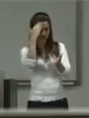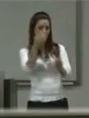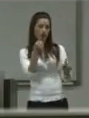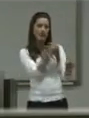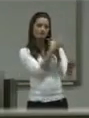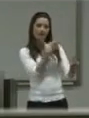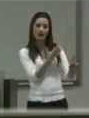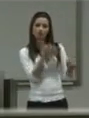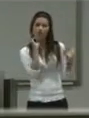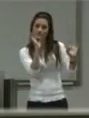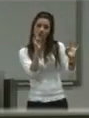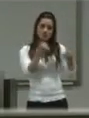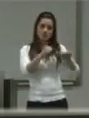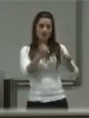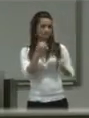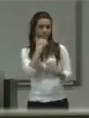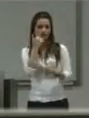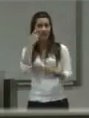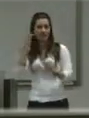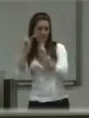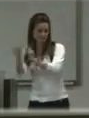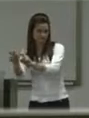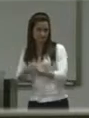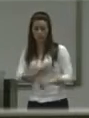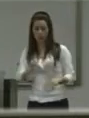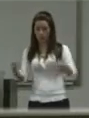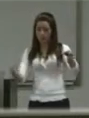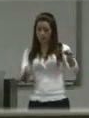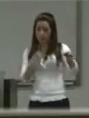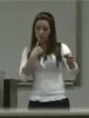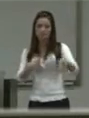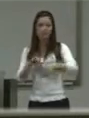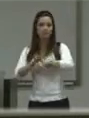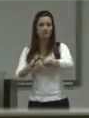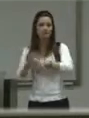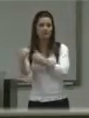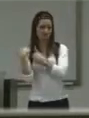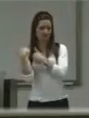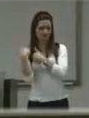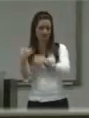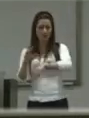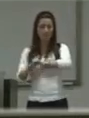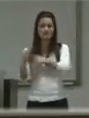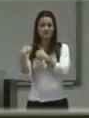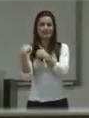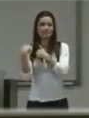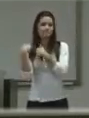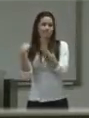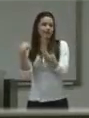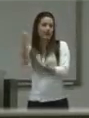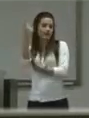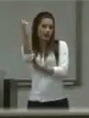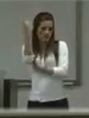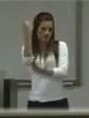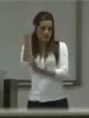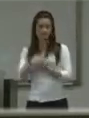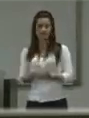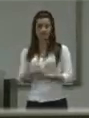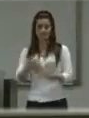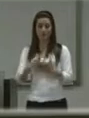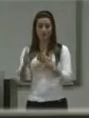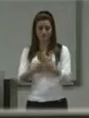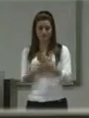investigando en este momento hay una pregunta sobre el rol de los médicos es central sí y en el y ese fue la intención con